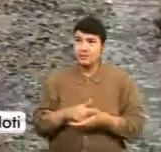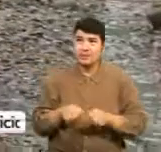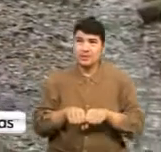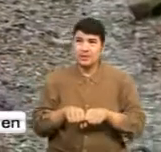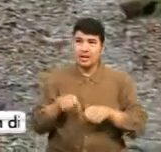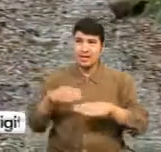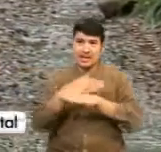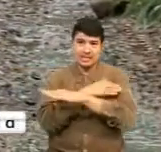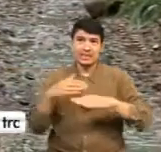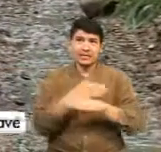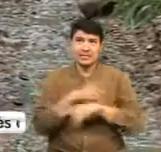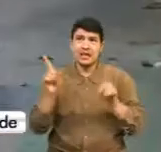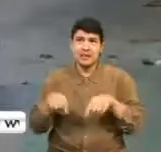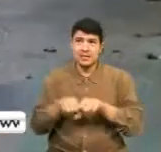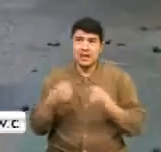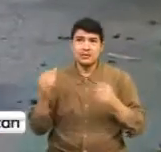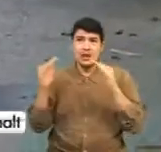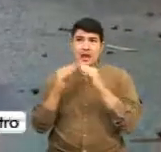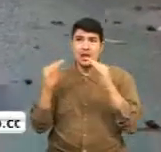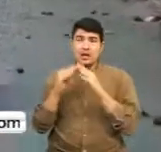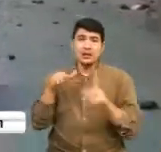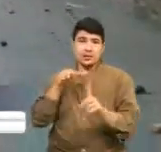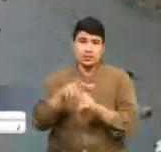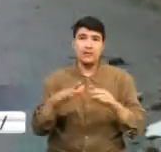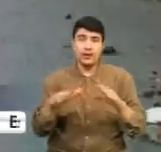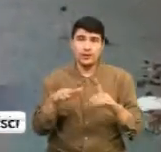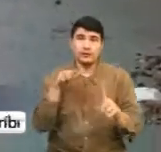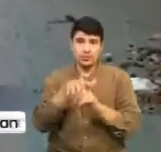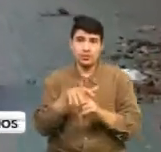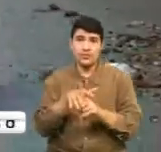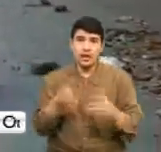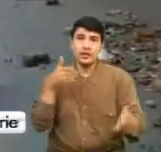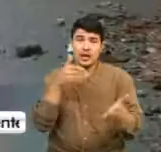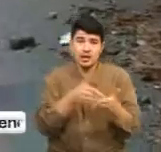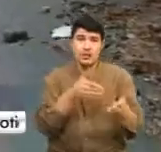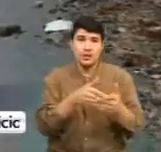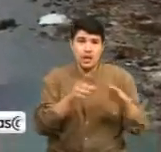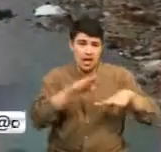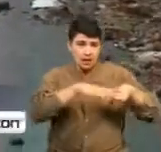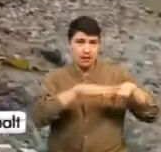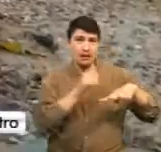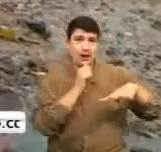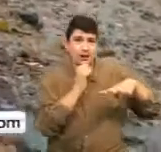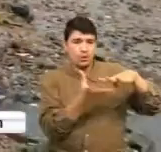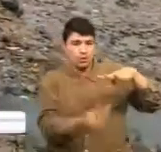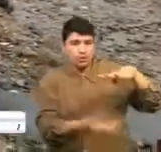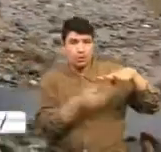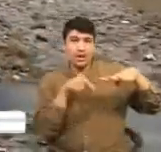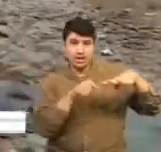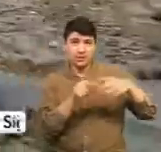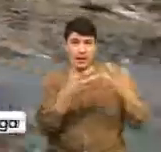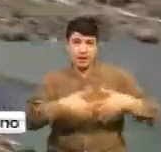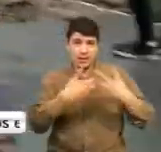averiado debido a los desbordamientos. Las casas sufren afectaciones y denuncian que los resumideros instaurados por la empresa pública de alcantarillado